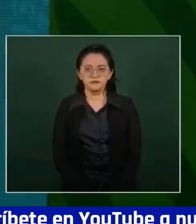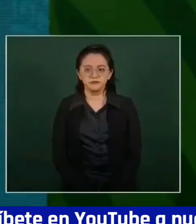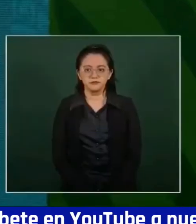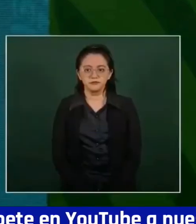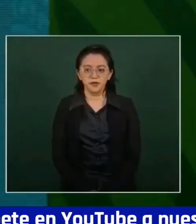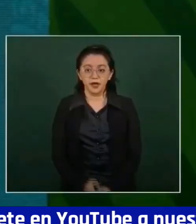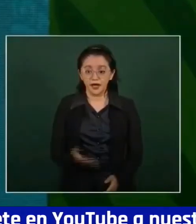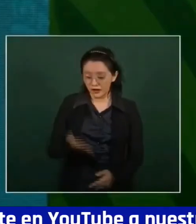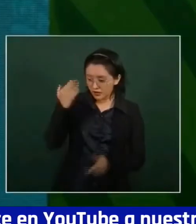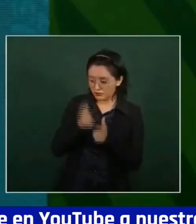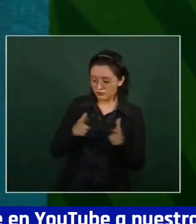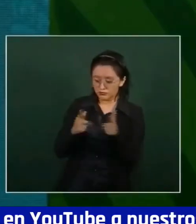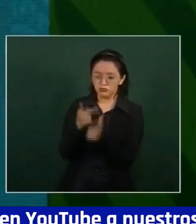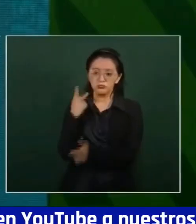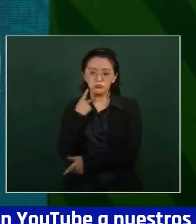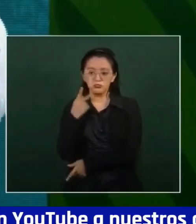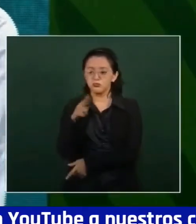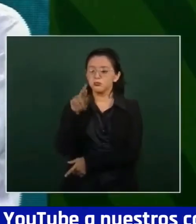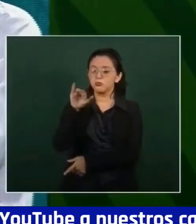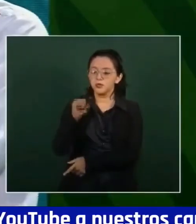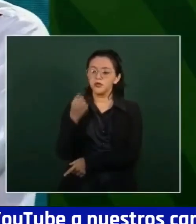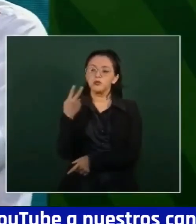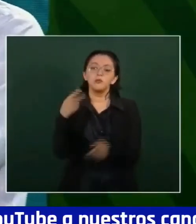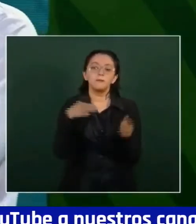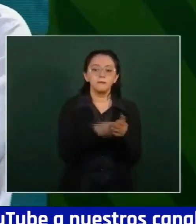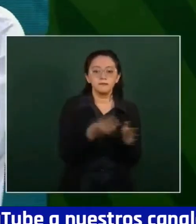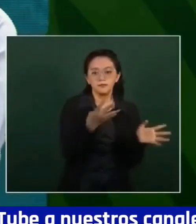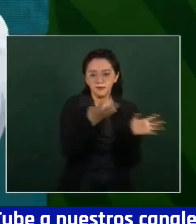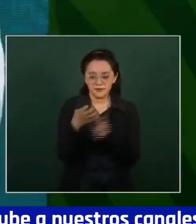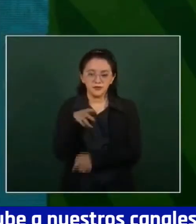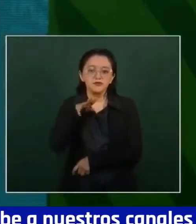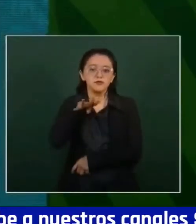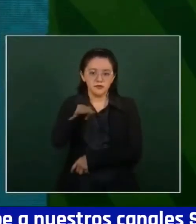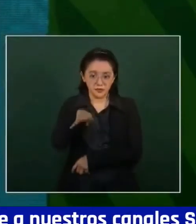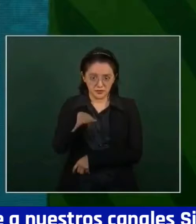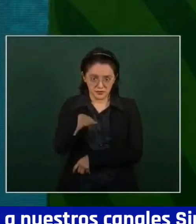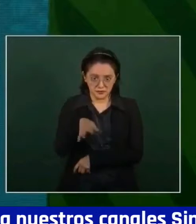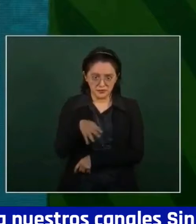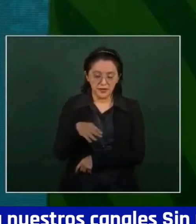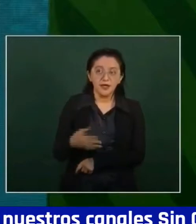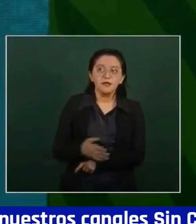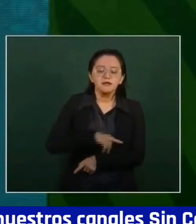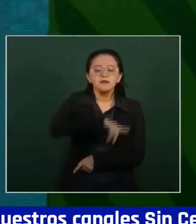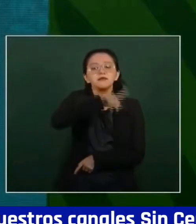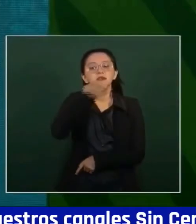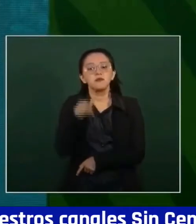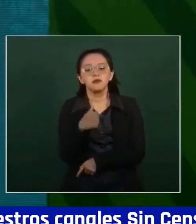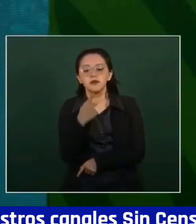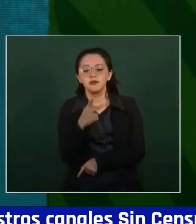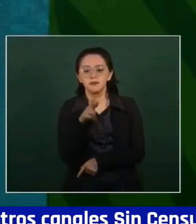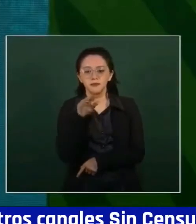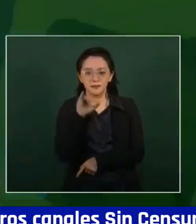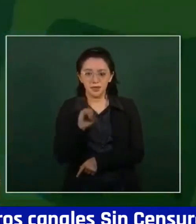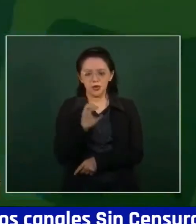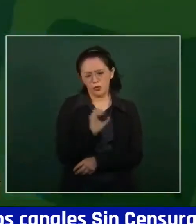1929. Luego el PRI, o el PNR de entonces, se